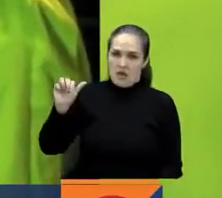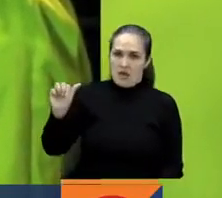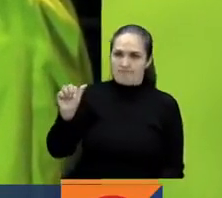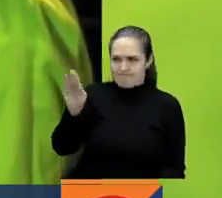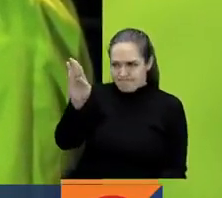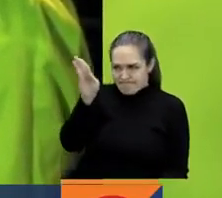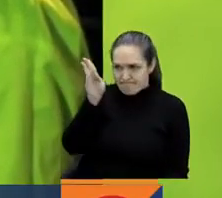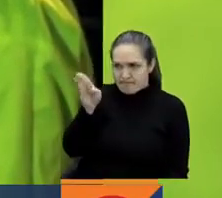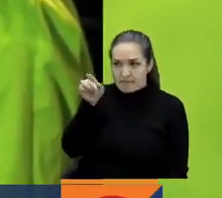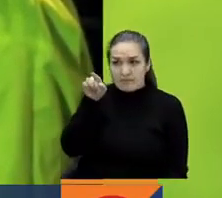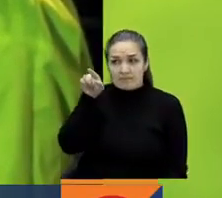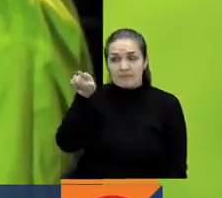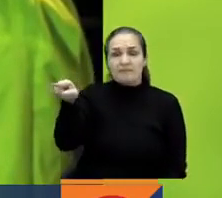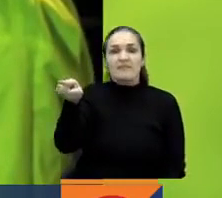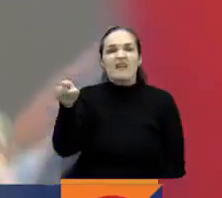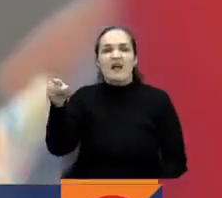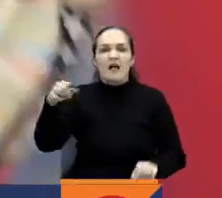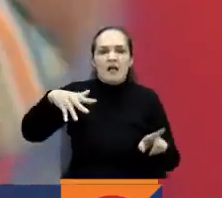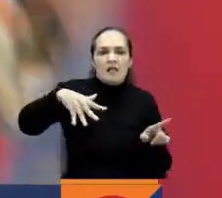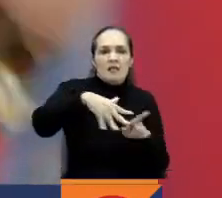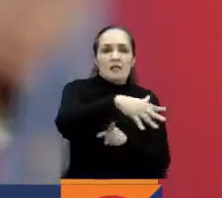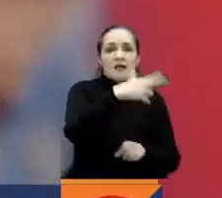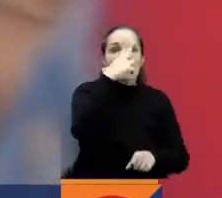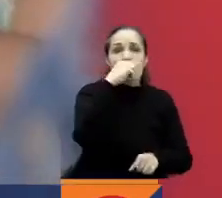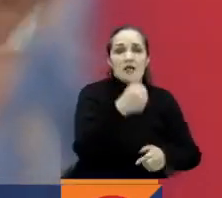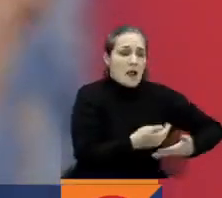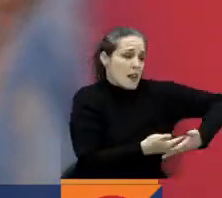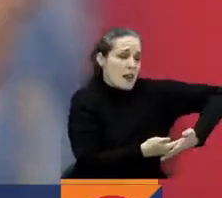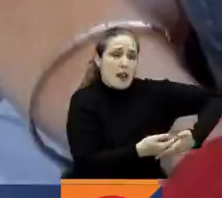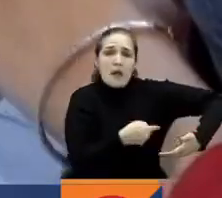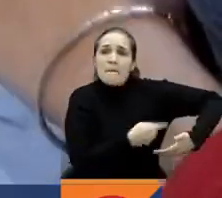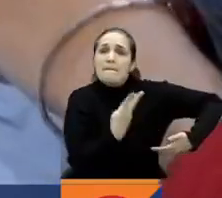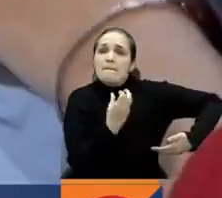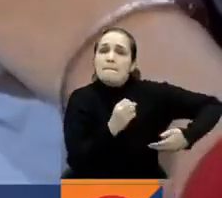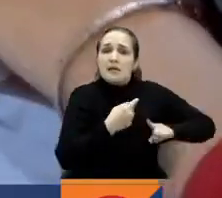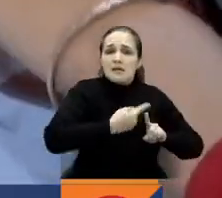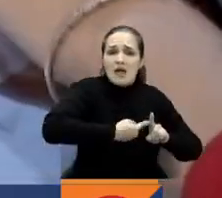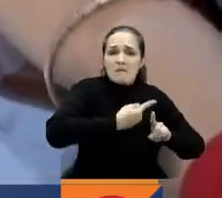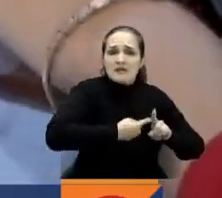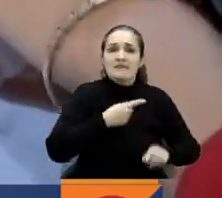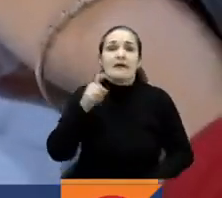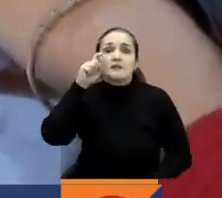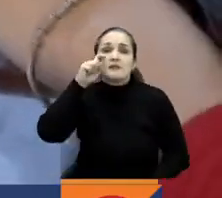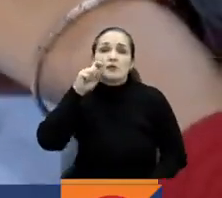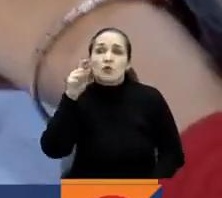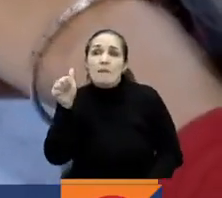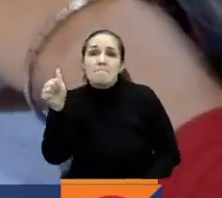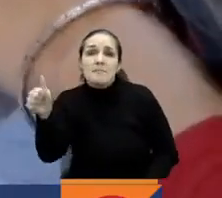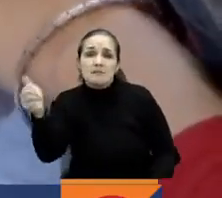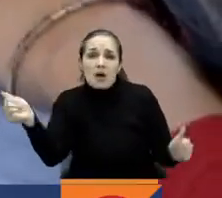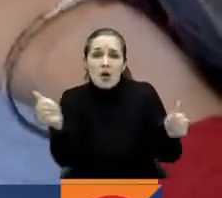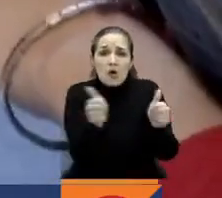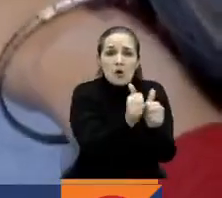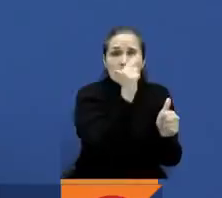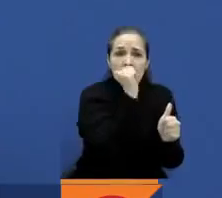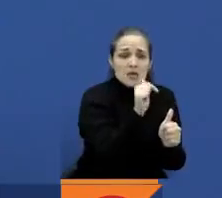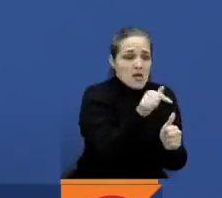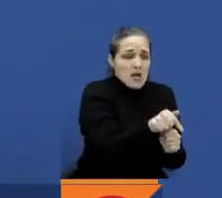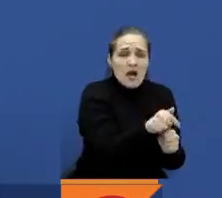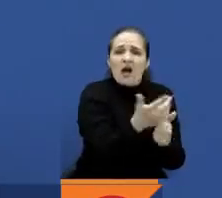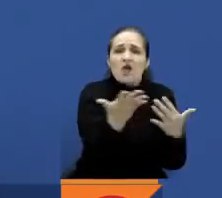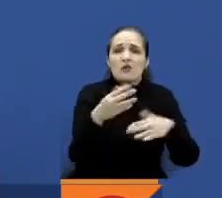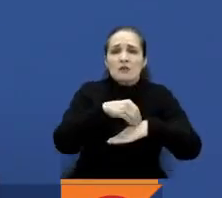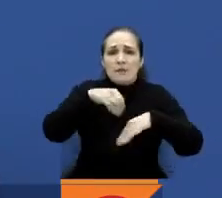señalada de someter a su bebé de 20 meses de nacida a actos sexuales en una vivienda del barrio Mirador en bello Antioquia